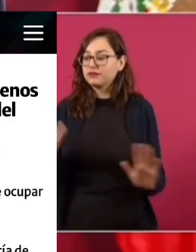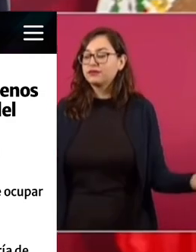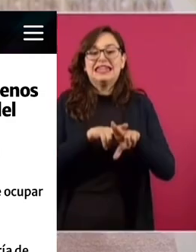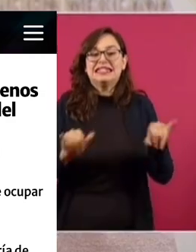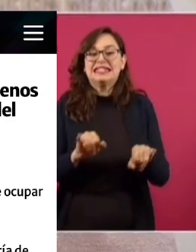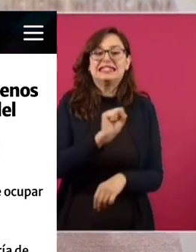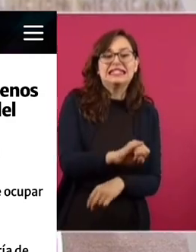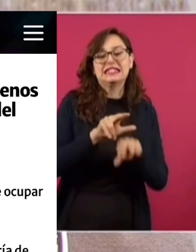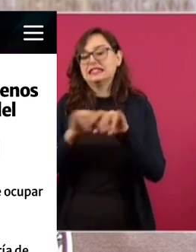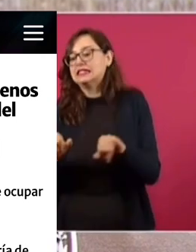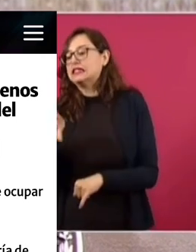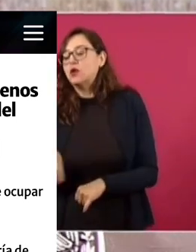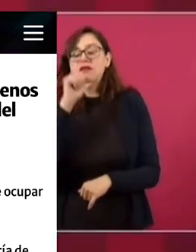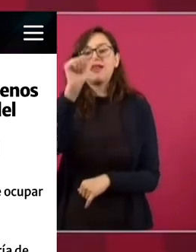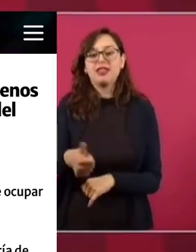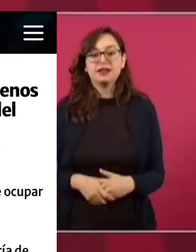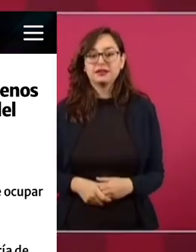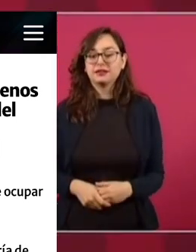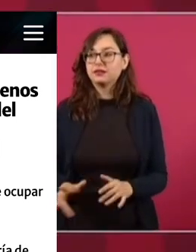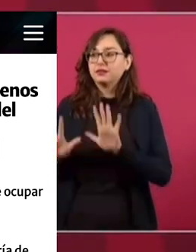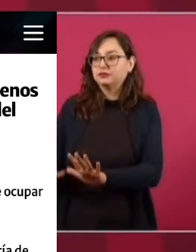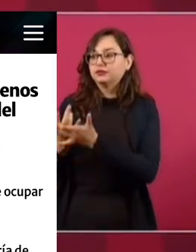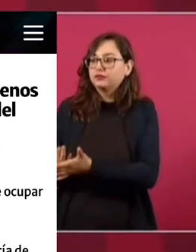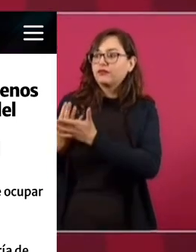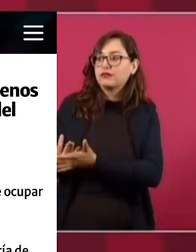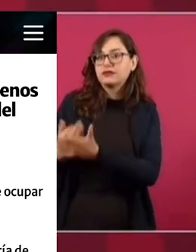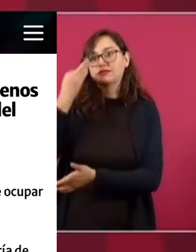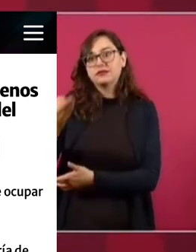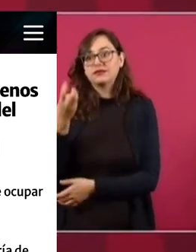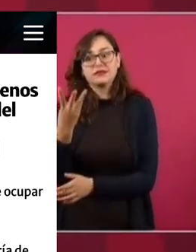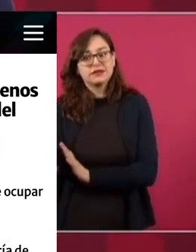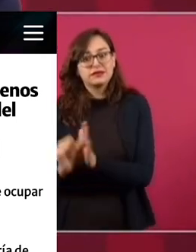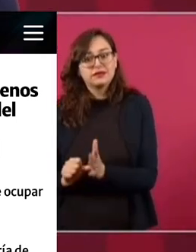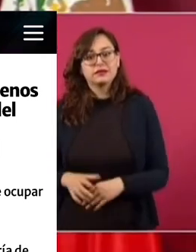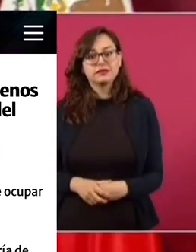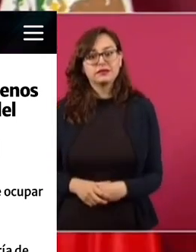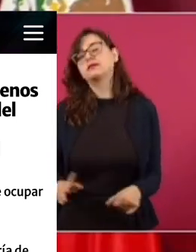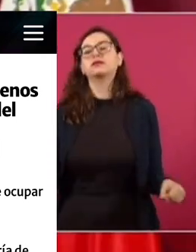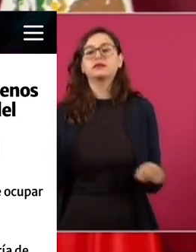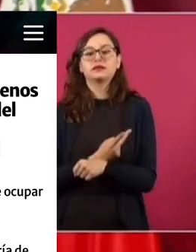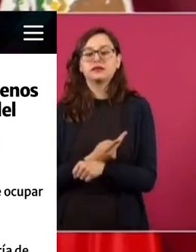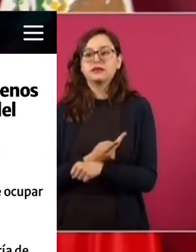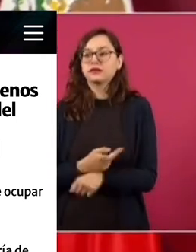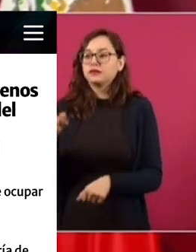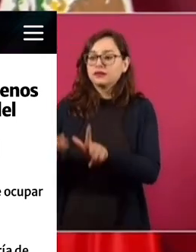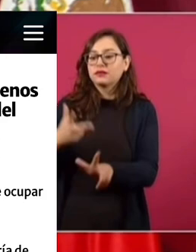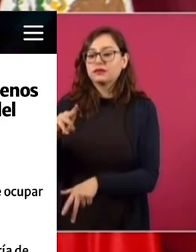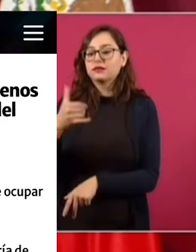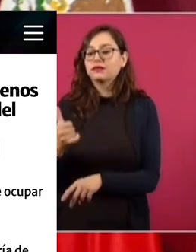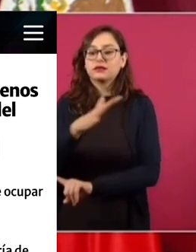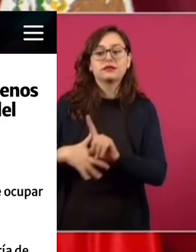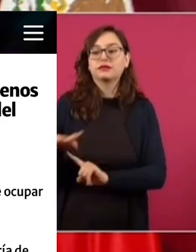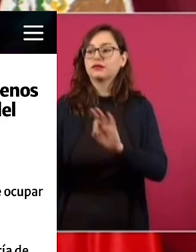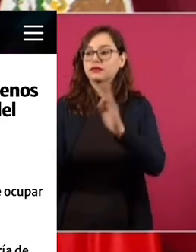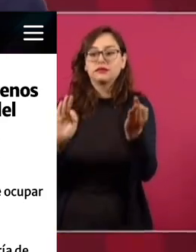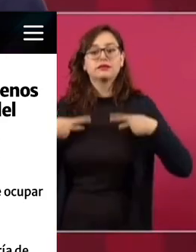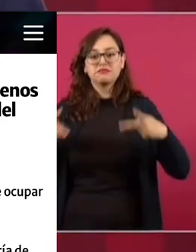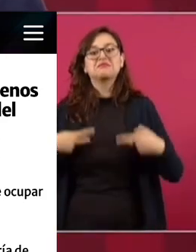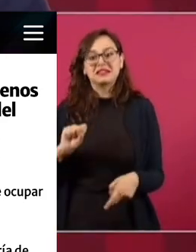3 meses, cuando toda la gente está de acuerdo y los dueños de los terrenos por donde va a pasar el